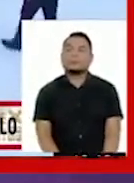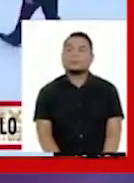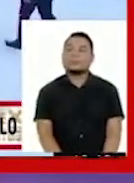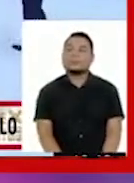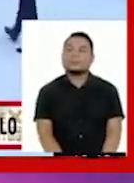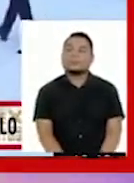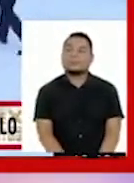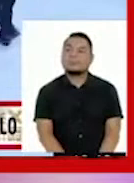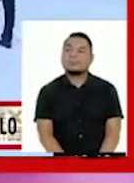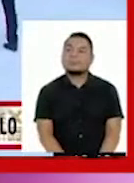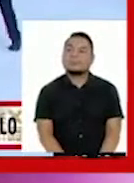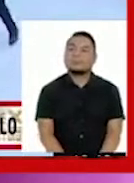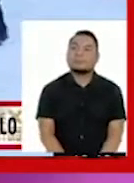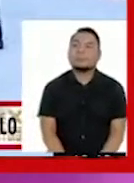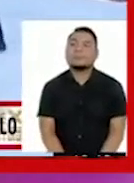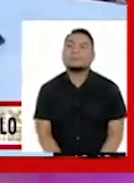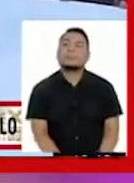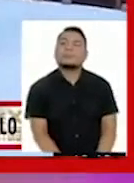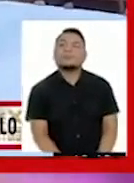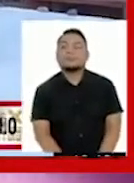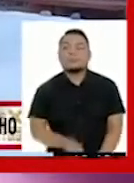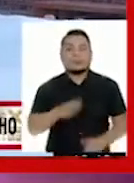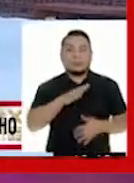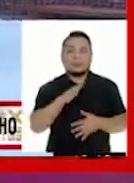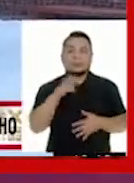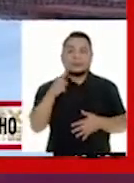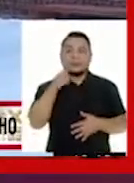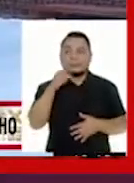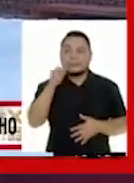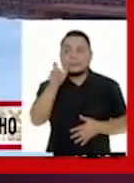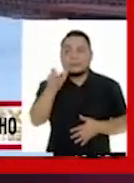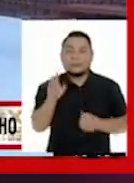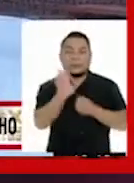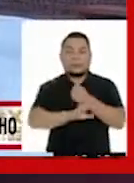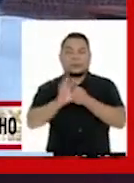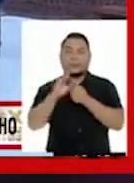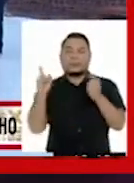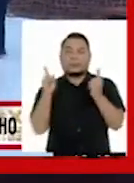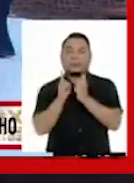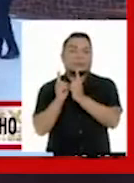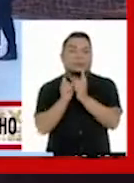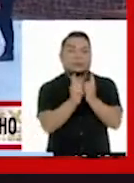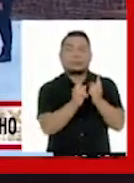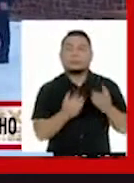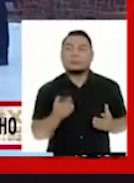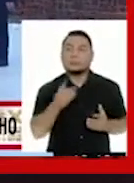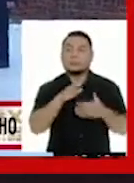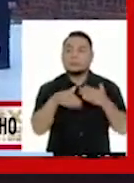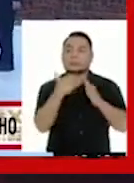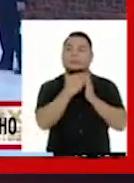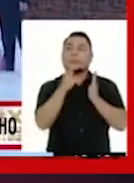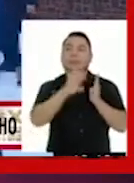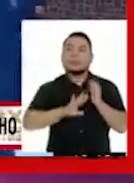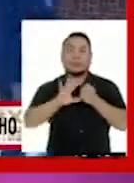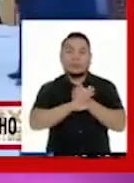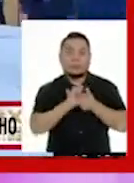y el que ahorita está provocando en Perú las mayores controversias, polémicas y ya